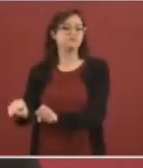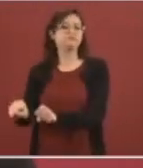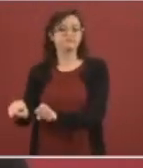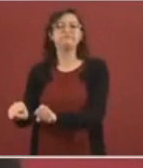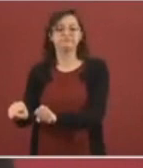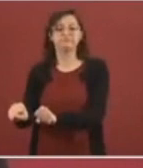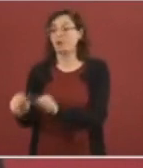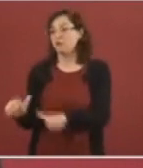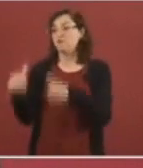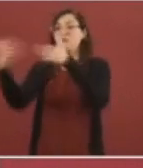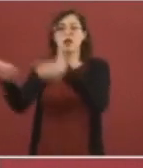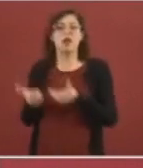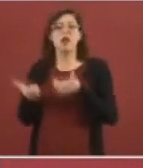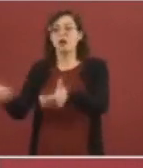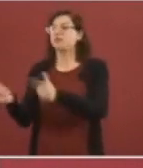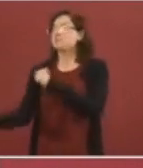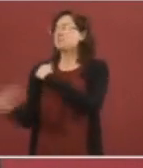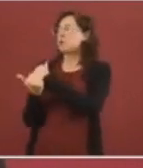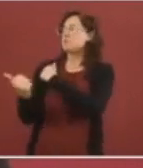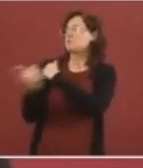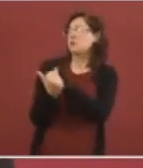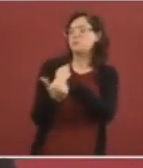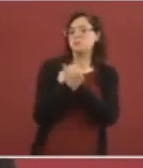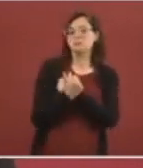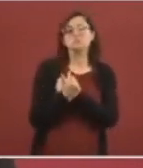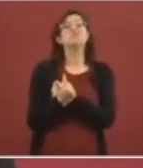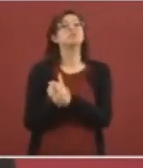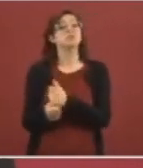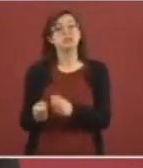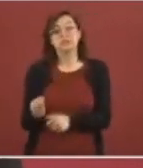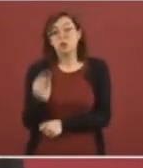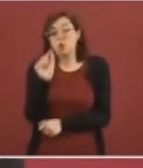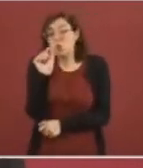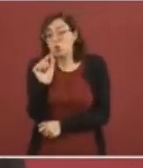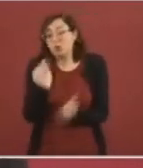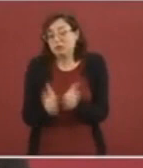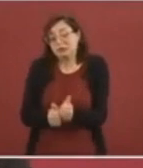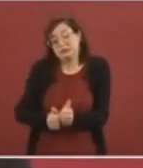Me lo dicen en la calle. Me dicen, ni un paso atrás,